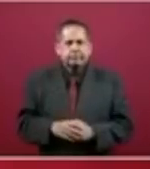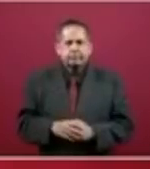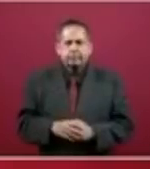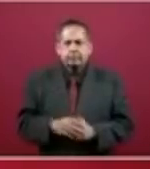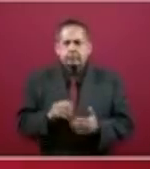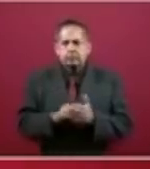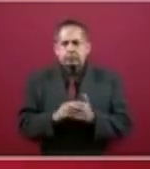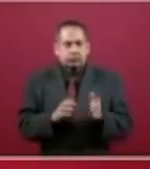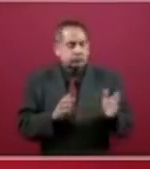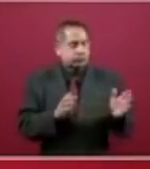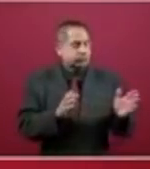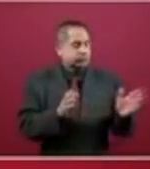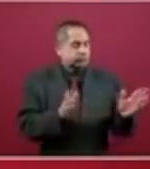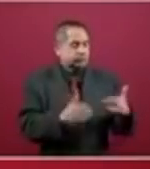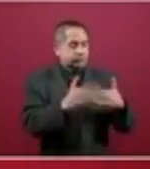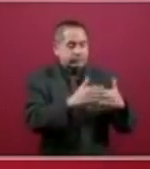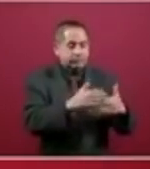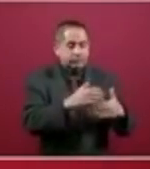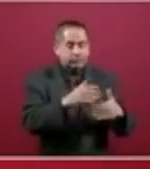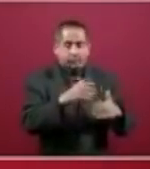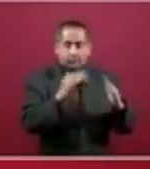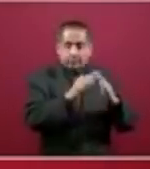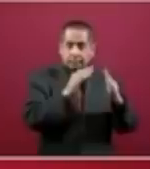los refugios